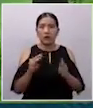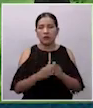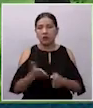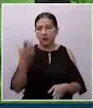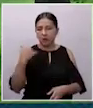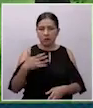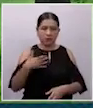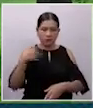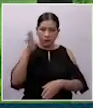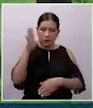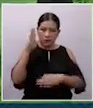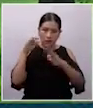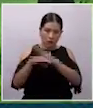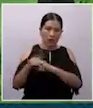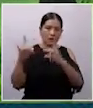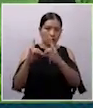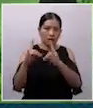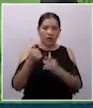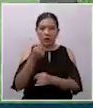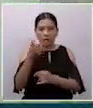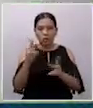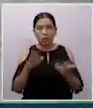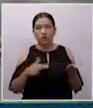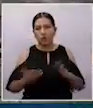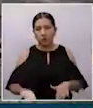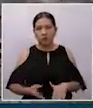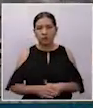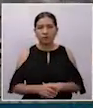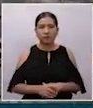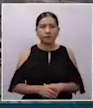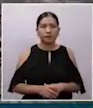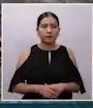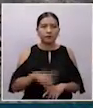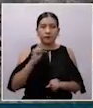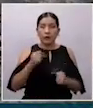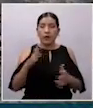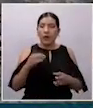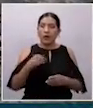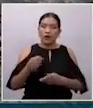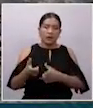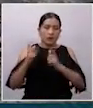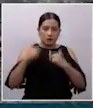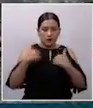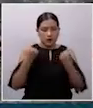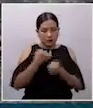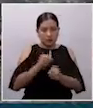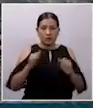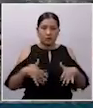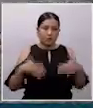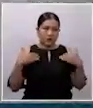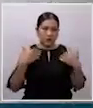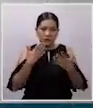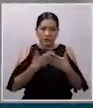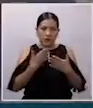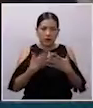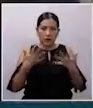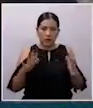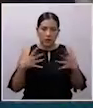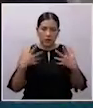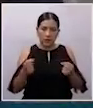paro, y varios pacientes han fallecido. El alta me ha dado ahora, he venido a